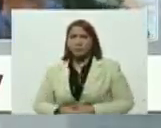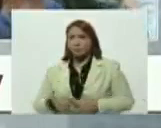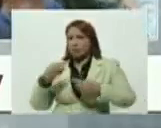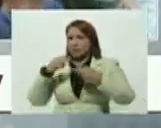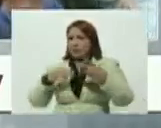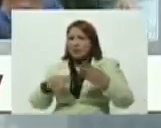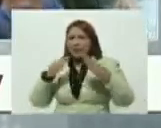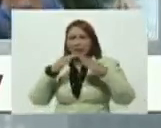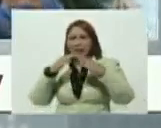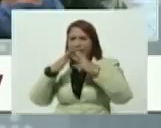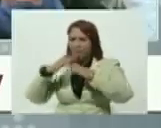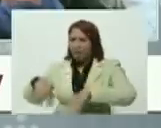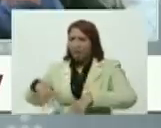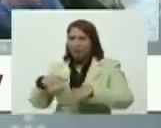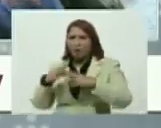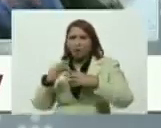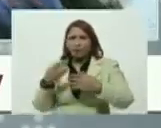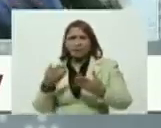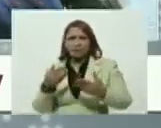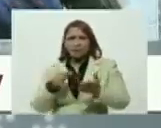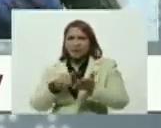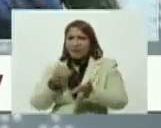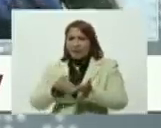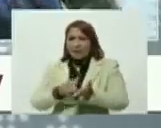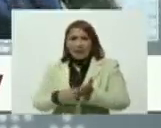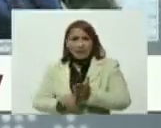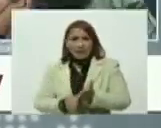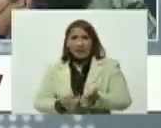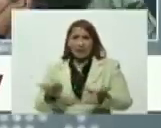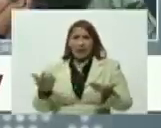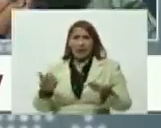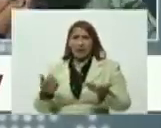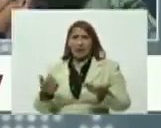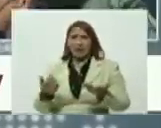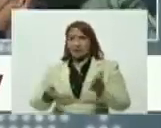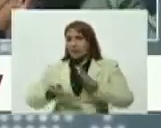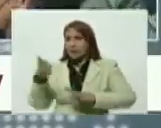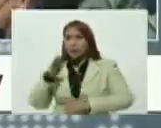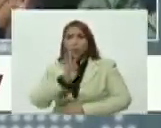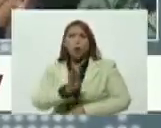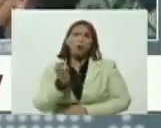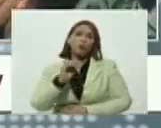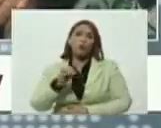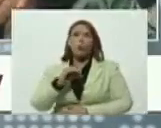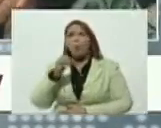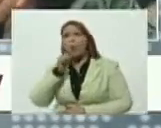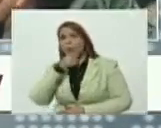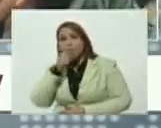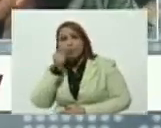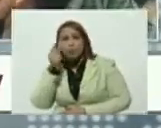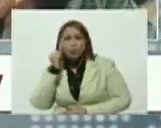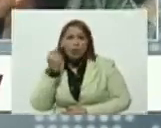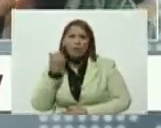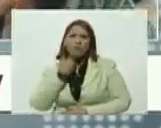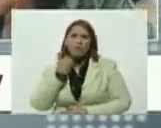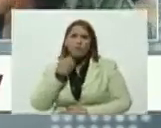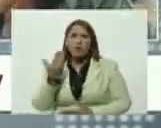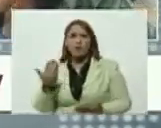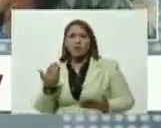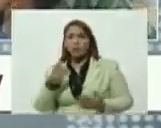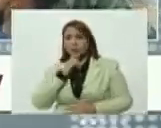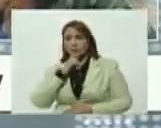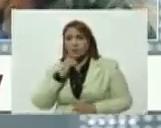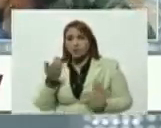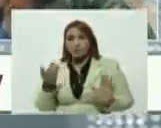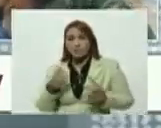quien pierde la casa, su documentación, quien tiene que salir con 4 o 5 niños, con una abuela, con un abuelo enfermo. Es muy